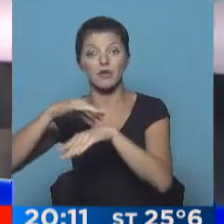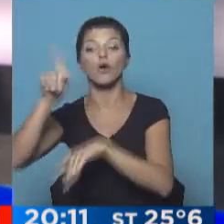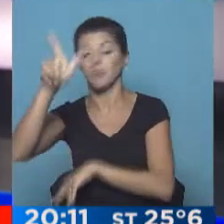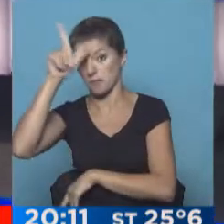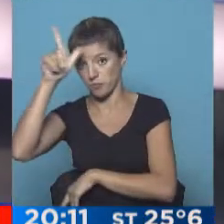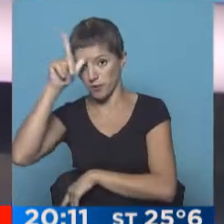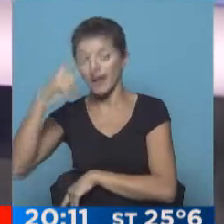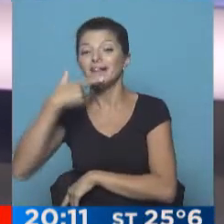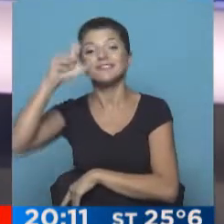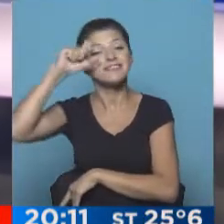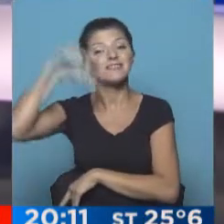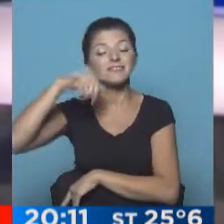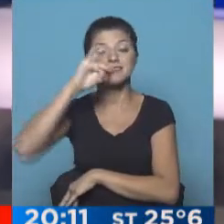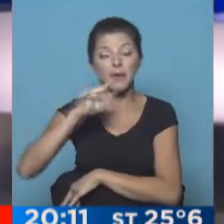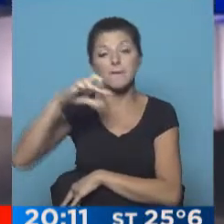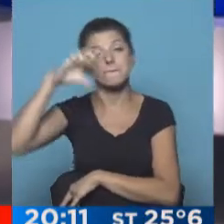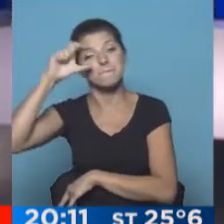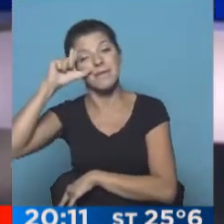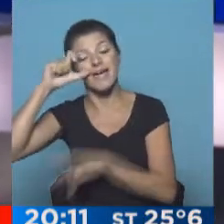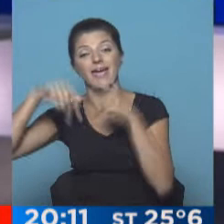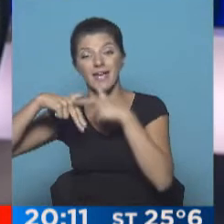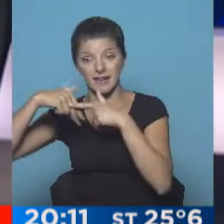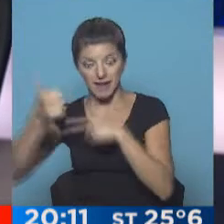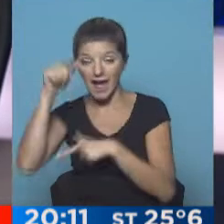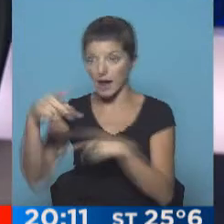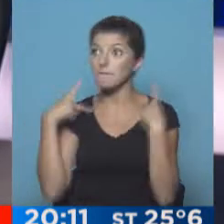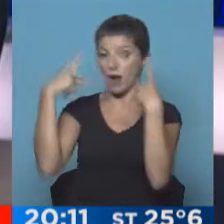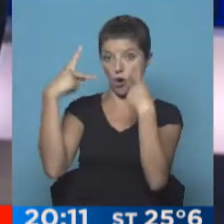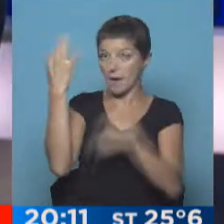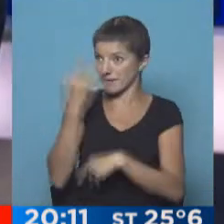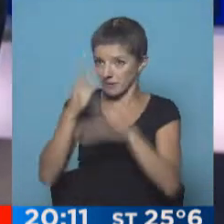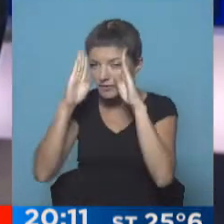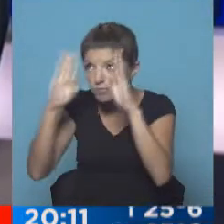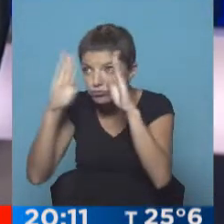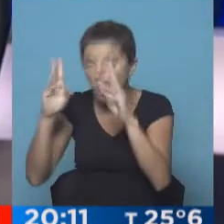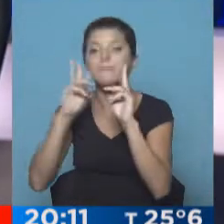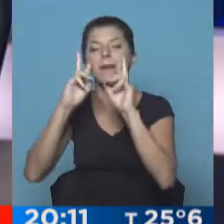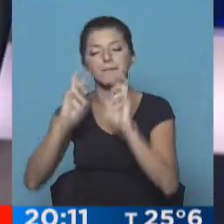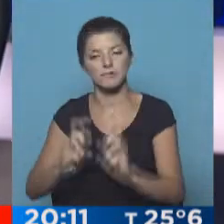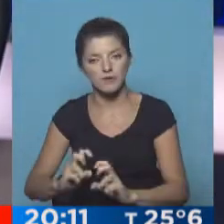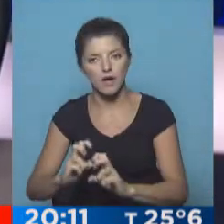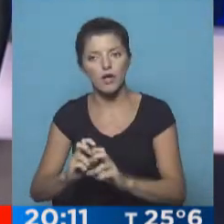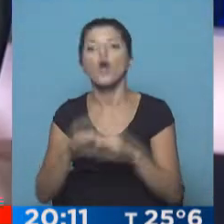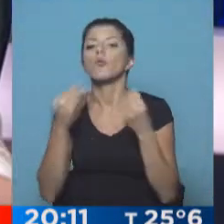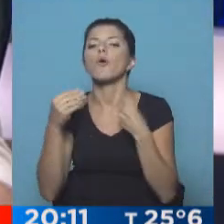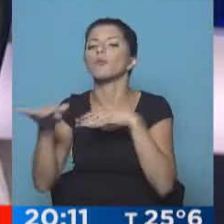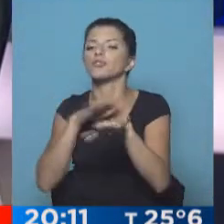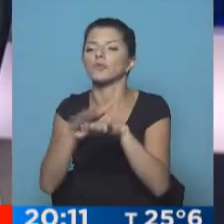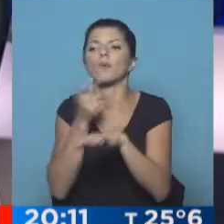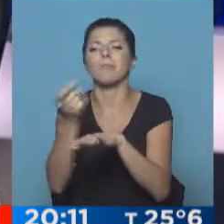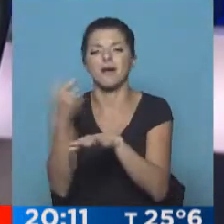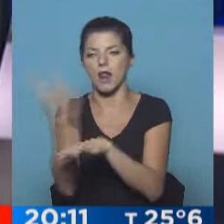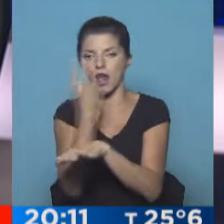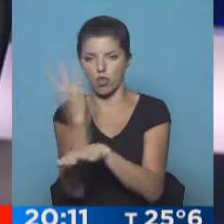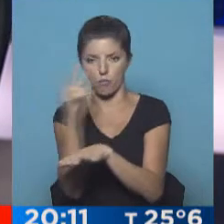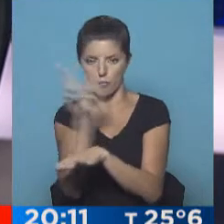Peña. Él ha viajado a Ecuador especialmente designado para tratar de investigar y de saber finalmente qué es lo que ocurrió. Doctor Sáenz